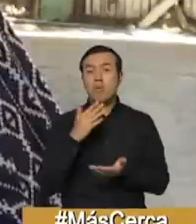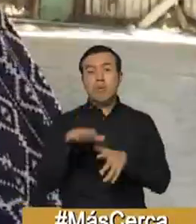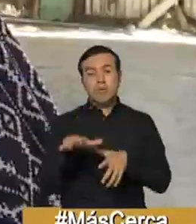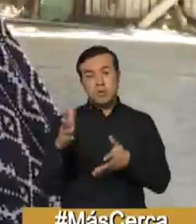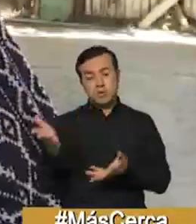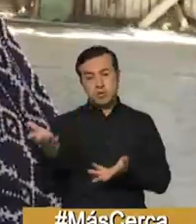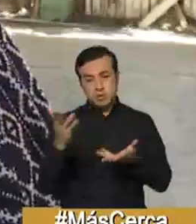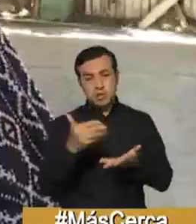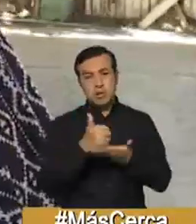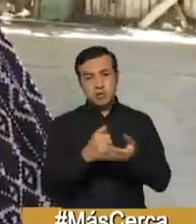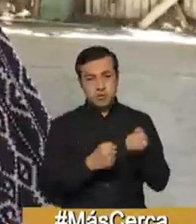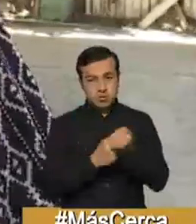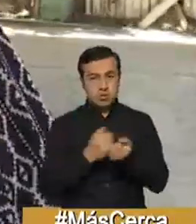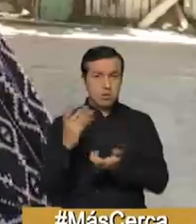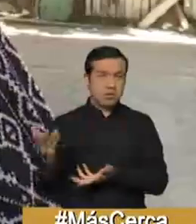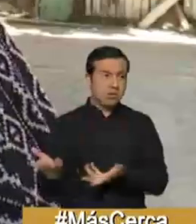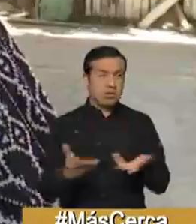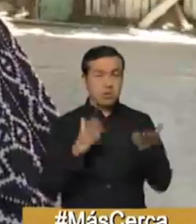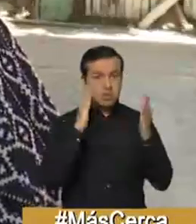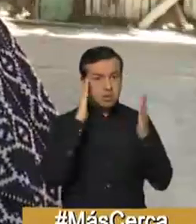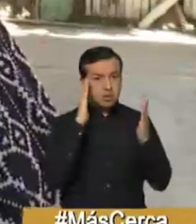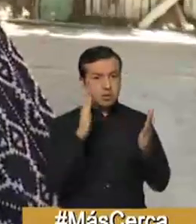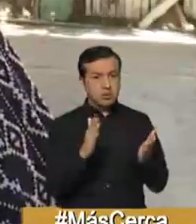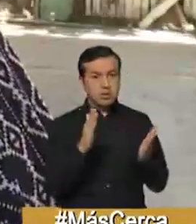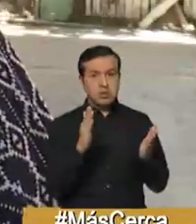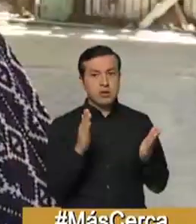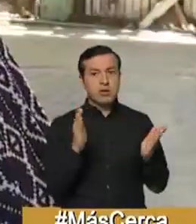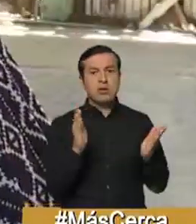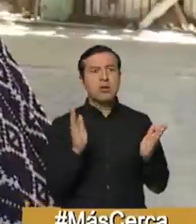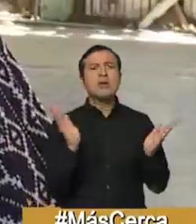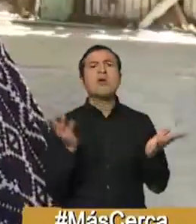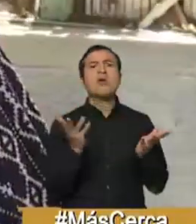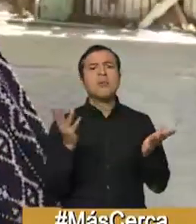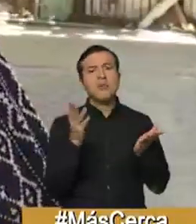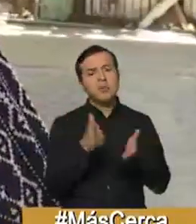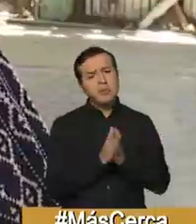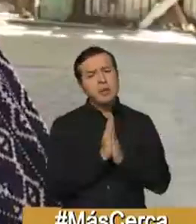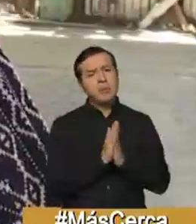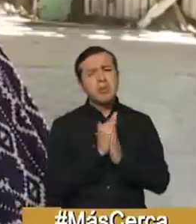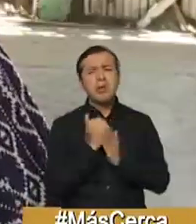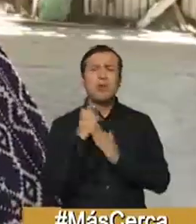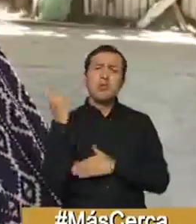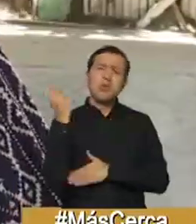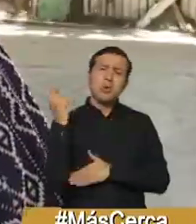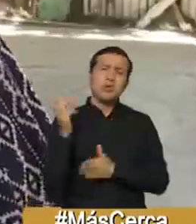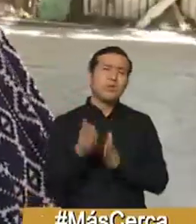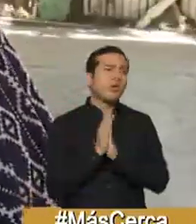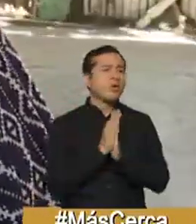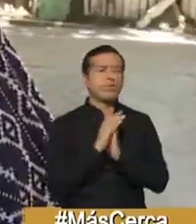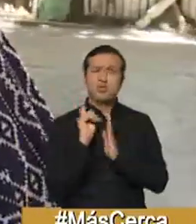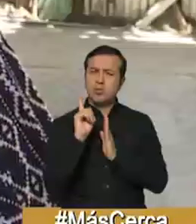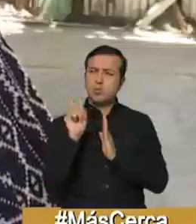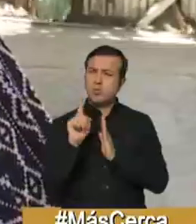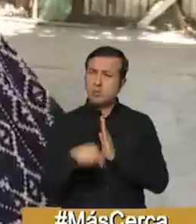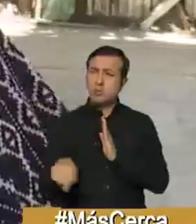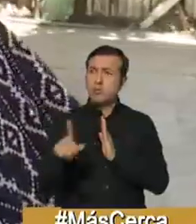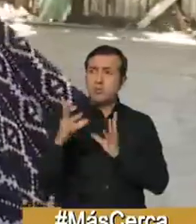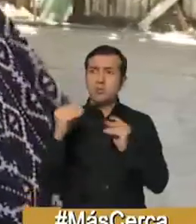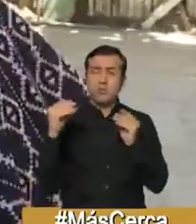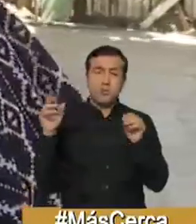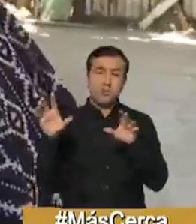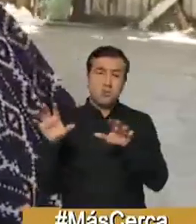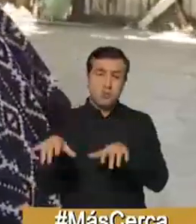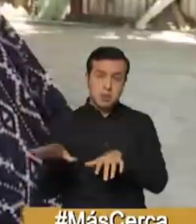perrito, ayudarle, llevarle, ser atendido. No cuesta nada, no solo pidan ayuda a las fundaciones, a los refugios. Ellos también están